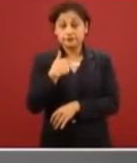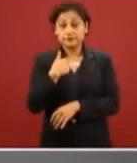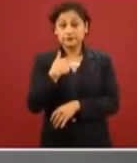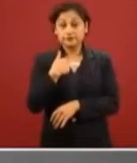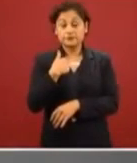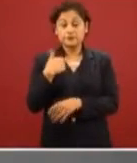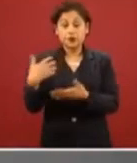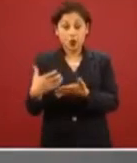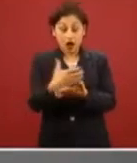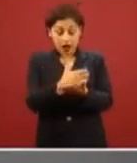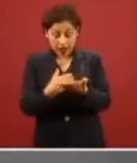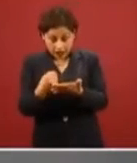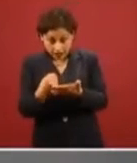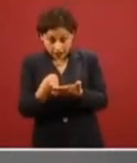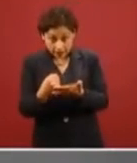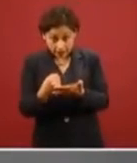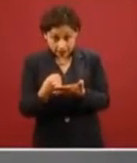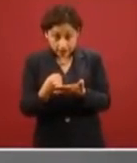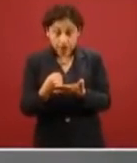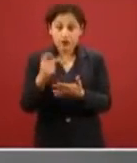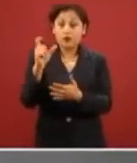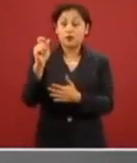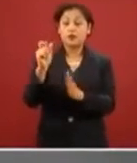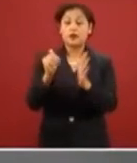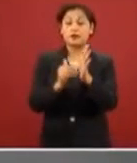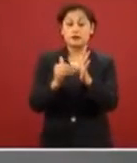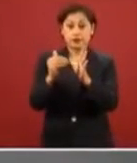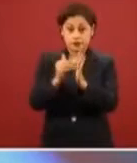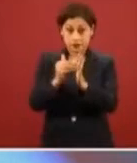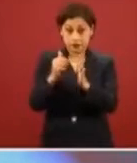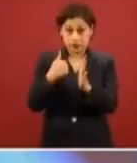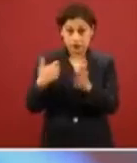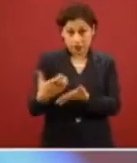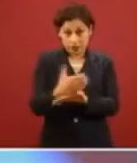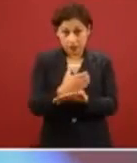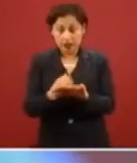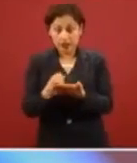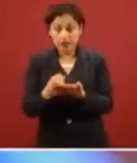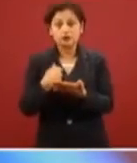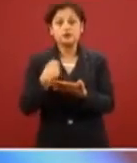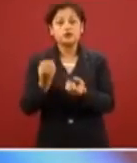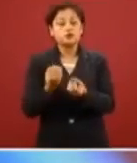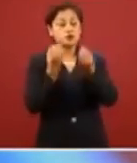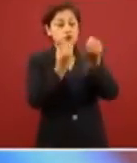el premio de 20 millones, va a ser para becas.